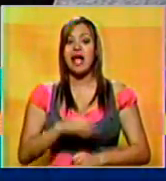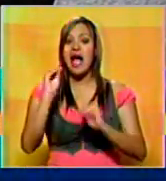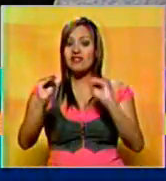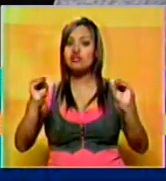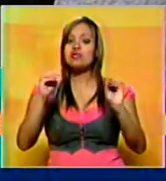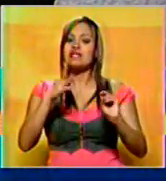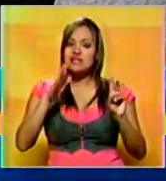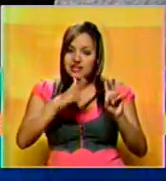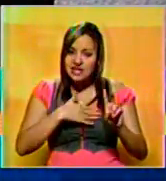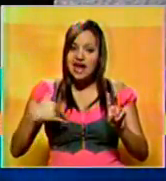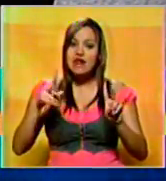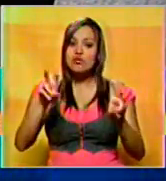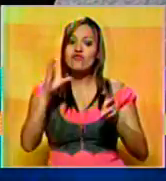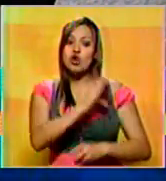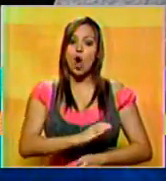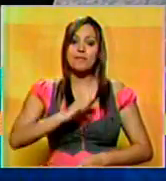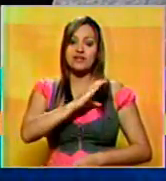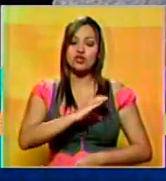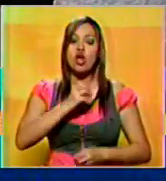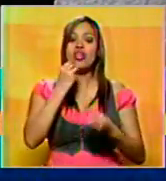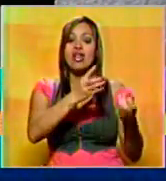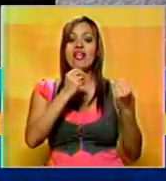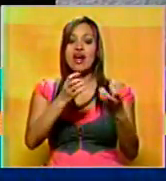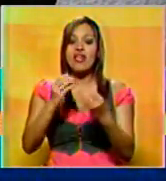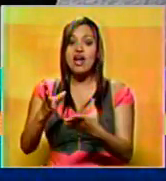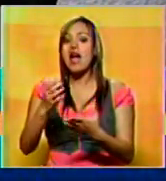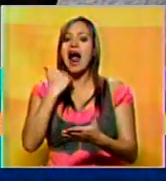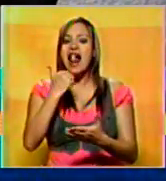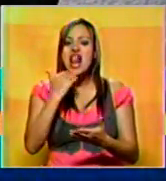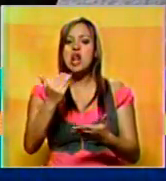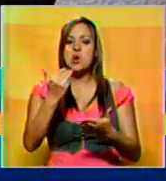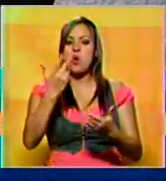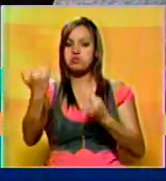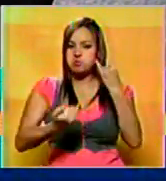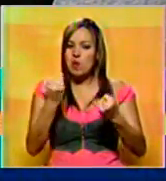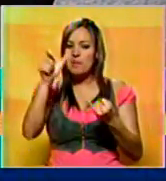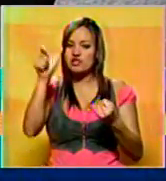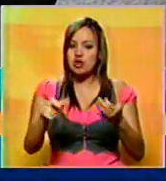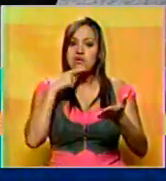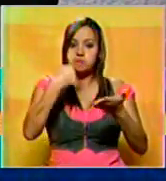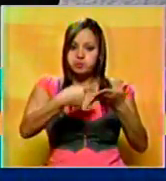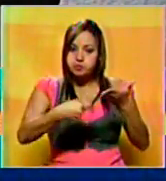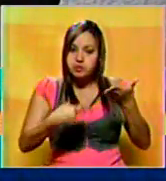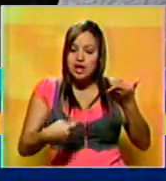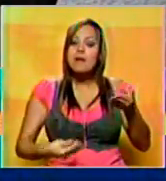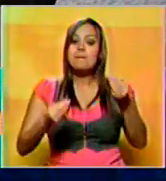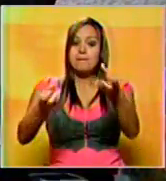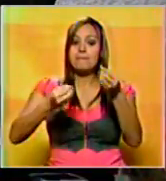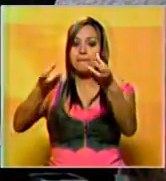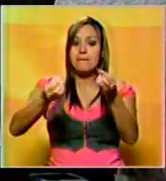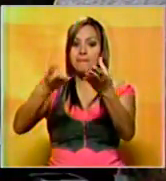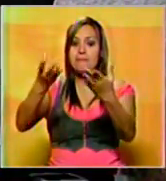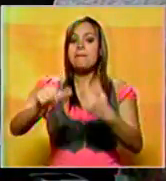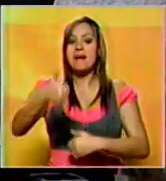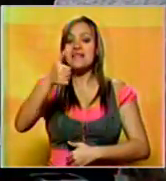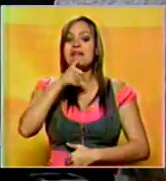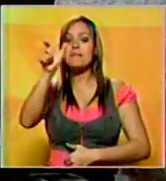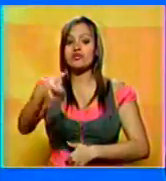de Usuarios para el Abastecimiento, que se encargará de recibir quejas y sugerencias por parte de la ciudadanía para ser elevadas a los entes correspondientes.